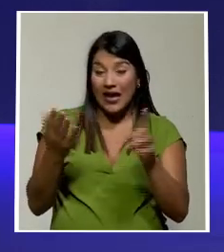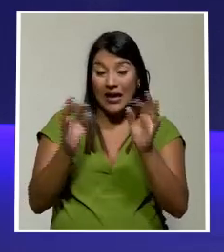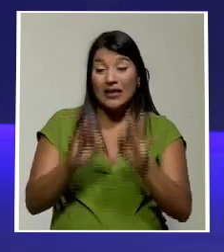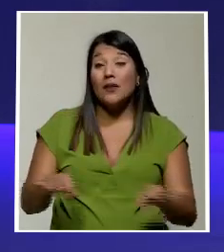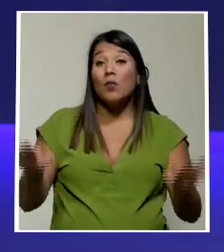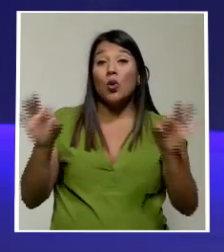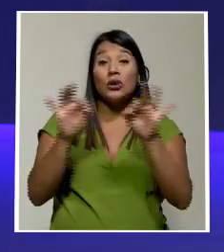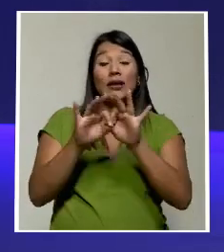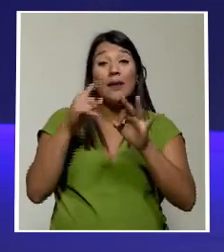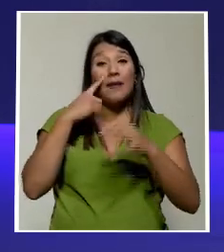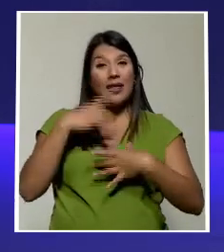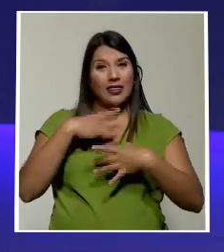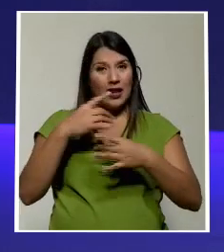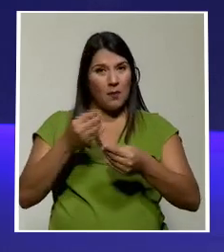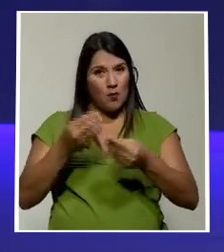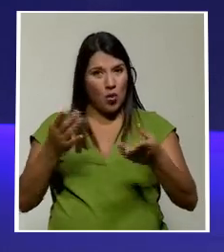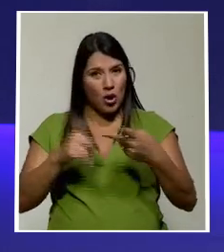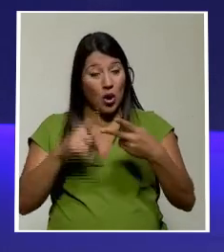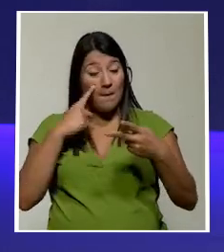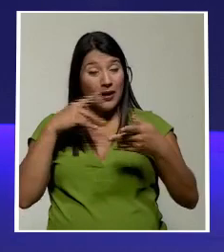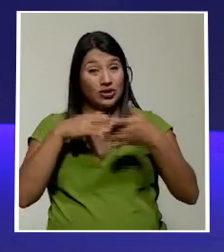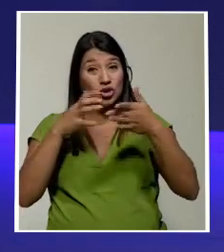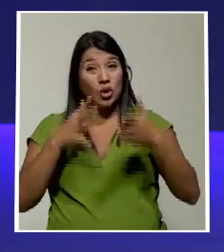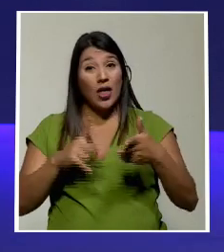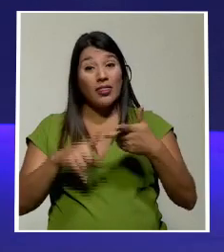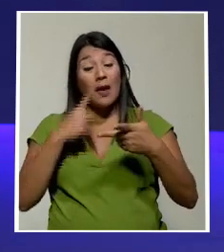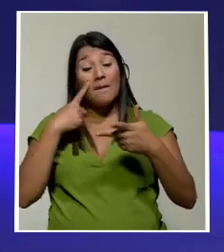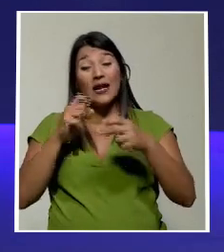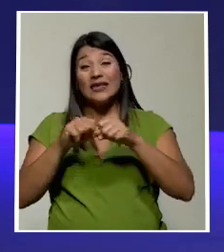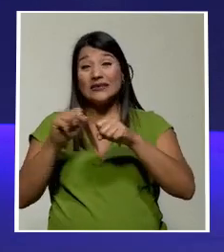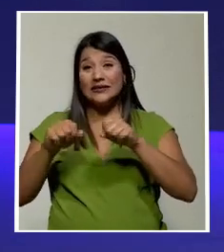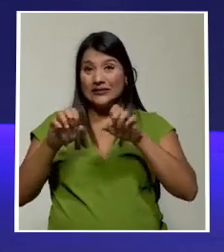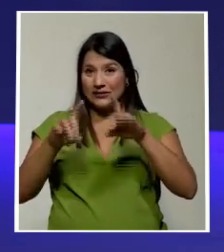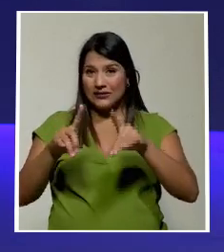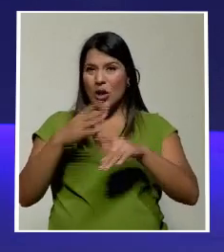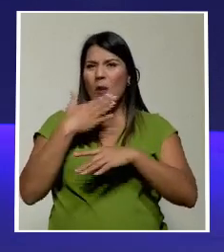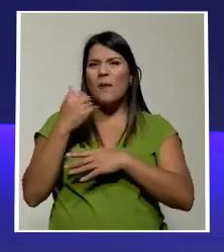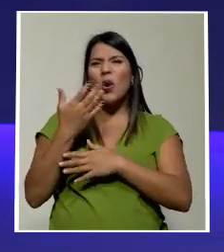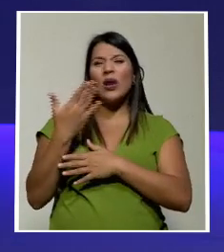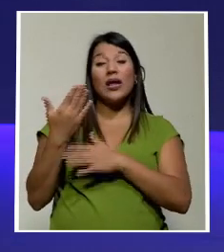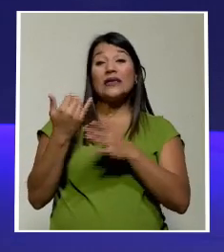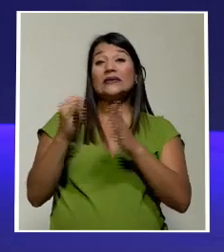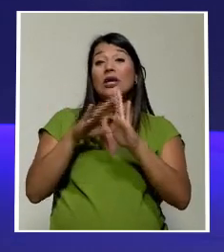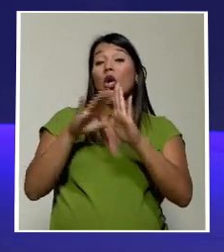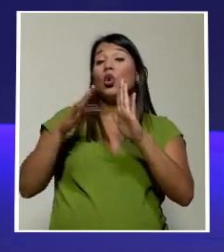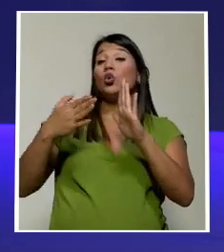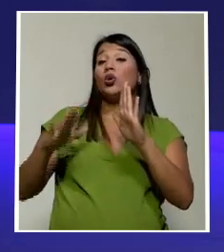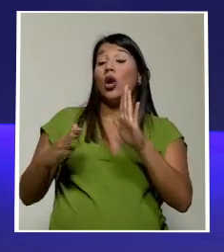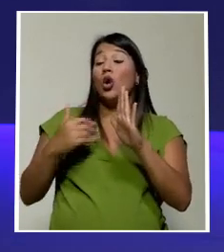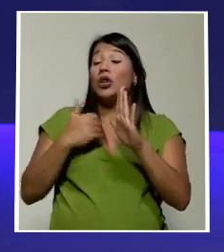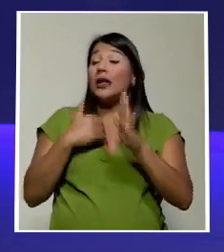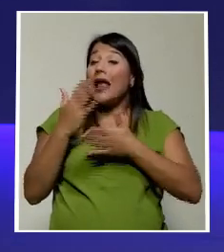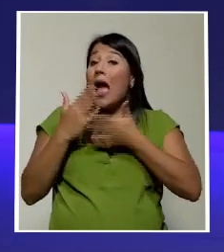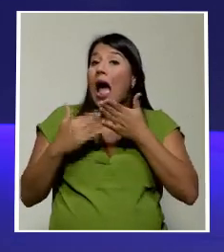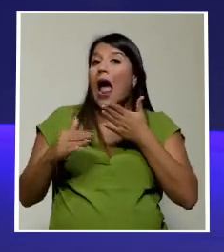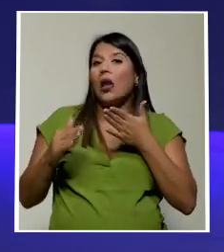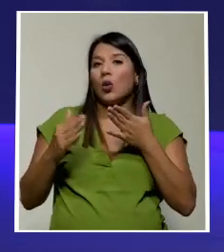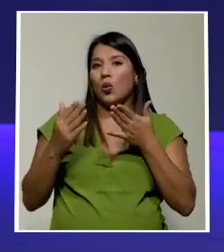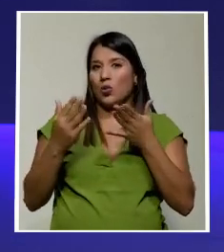a los estudiantes, al sistema educativo, lo mejor sería que si la Contraloría tiene algún aspecto que quiere que se